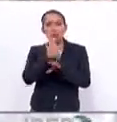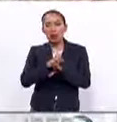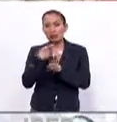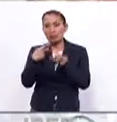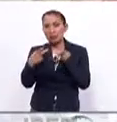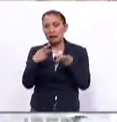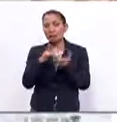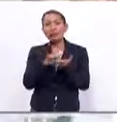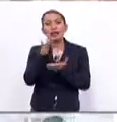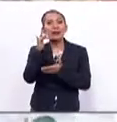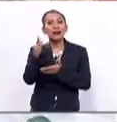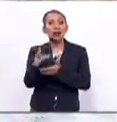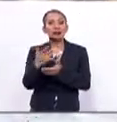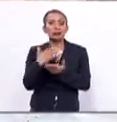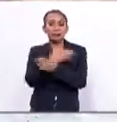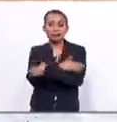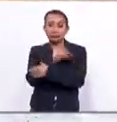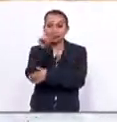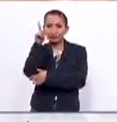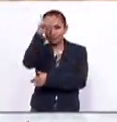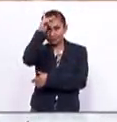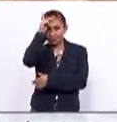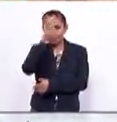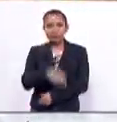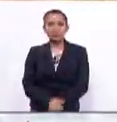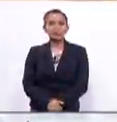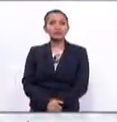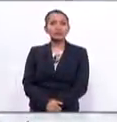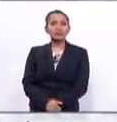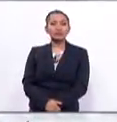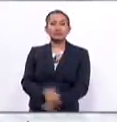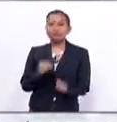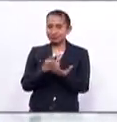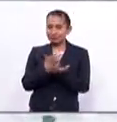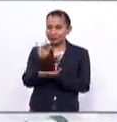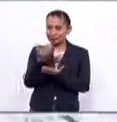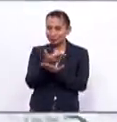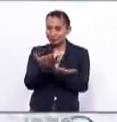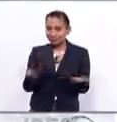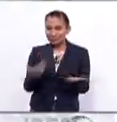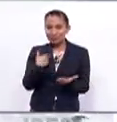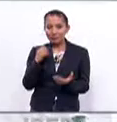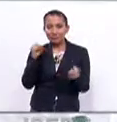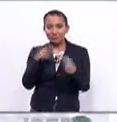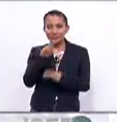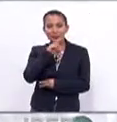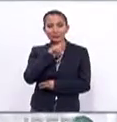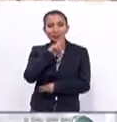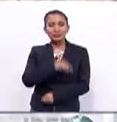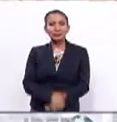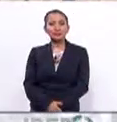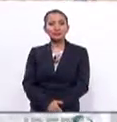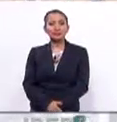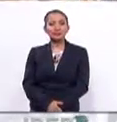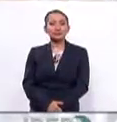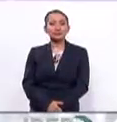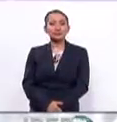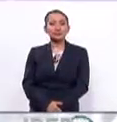más planes. Le agradecemos mucho y un fuerte abrazo hasta Perú. Bueno, muchas gracias a ustedes y hasta pronto. Hasta